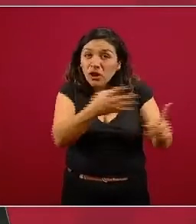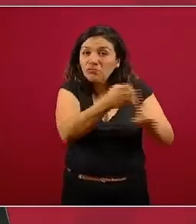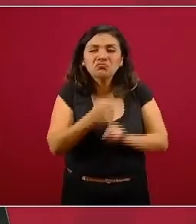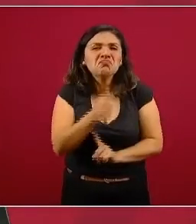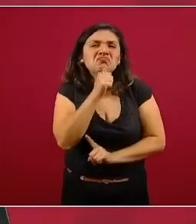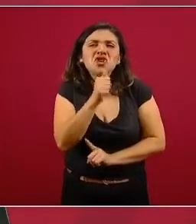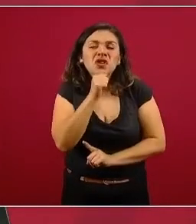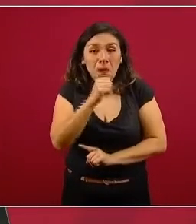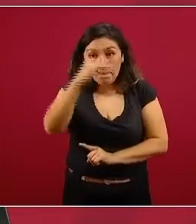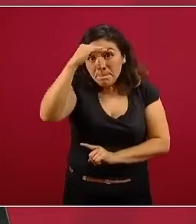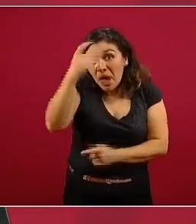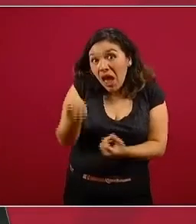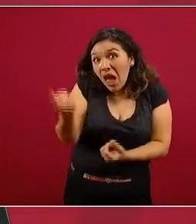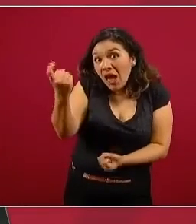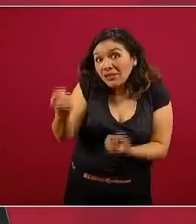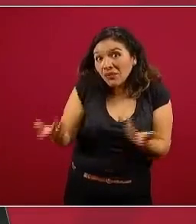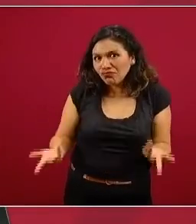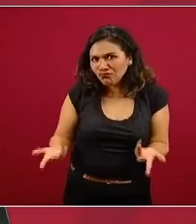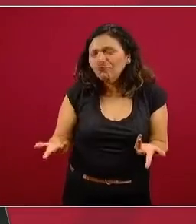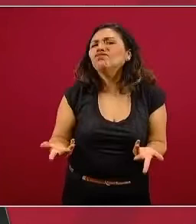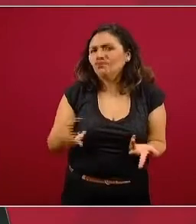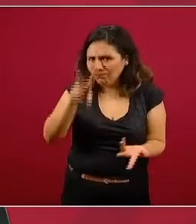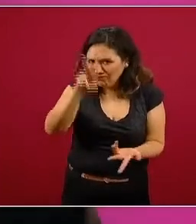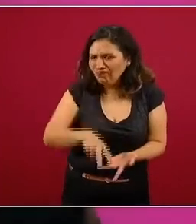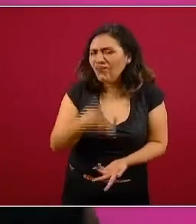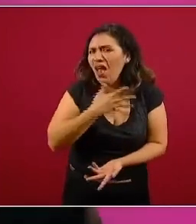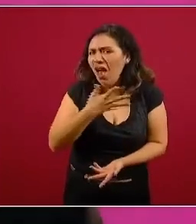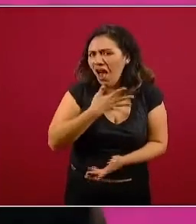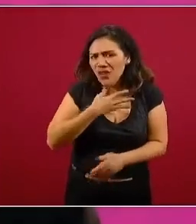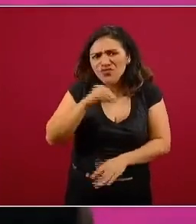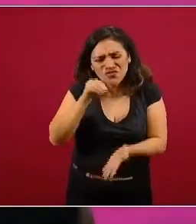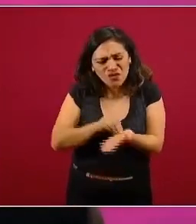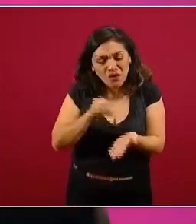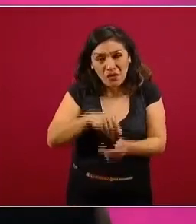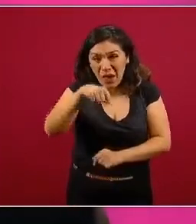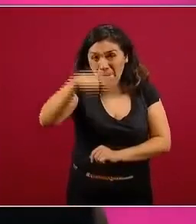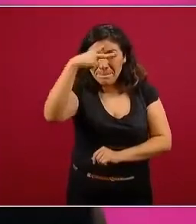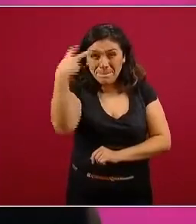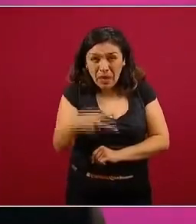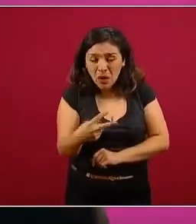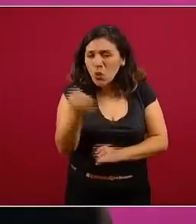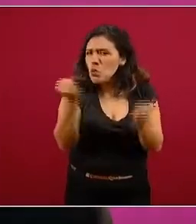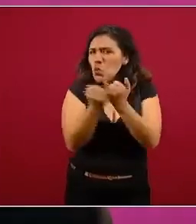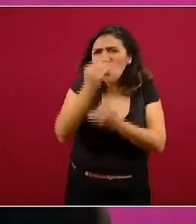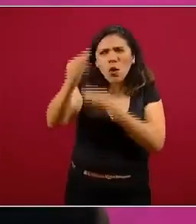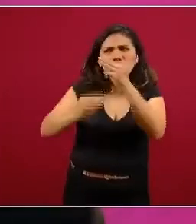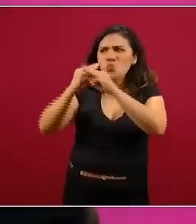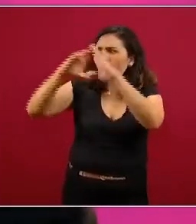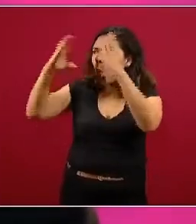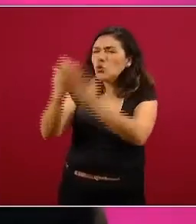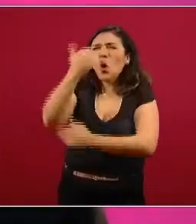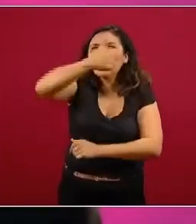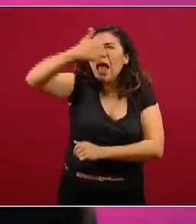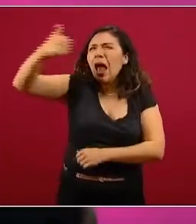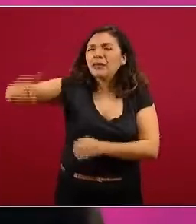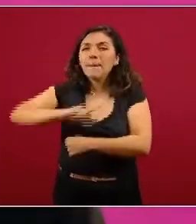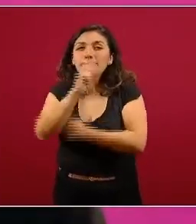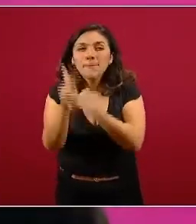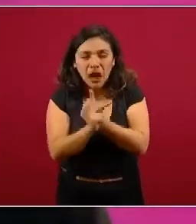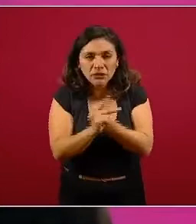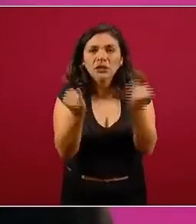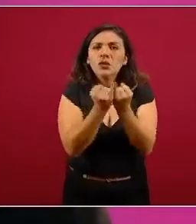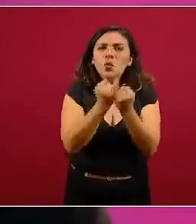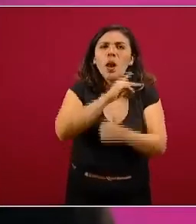personas. Sépase que sí se hace, y sépase que en México y en todo el mundo, en cada uno de los países, incluyendo